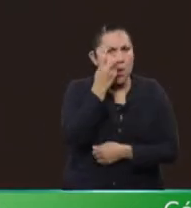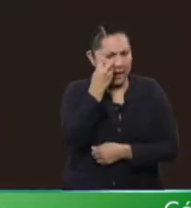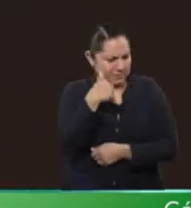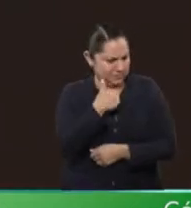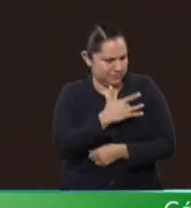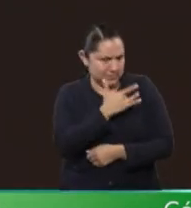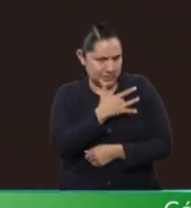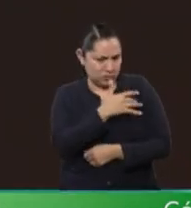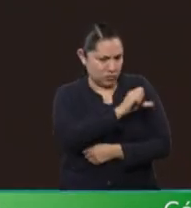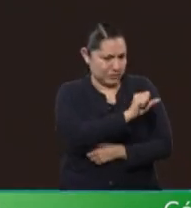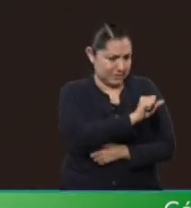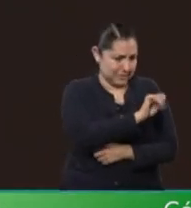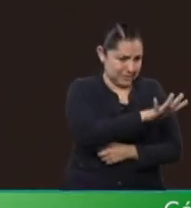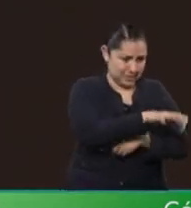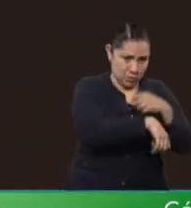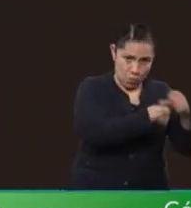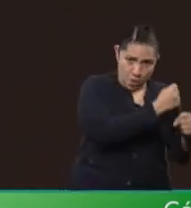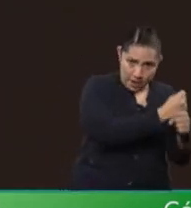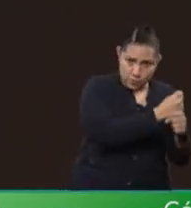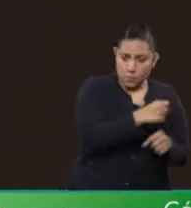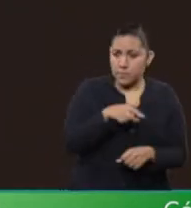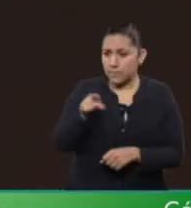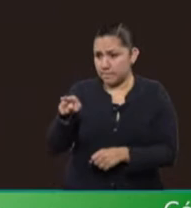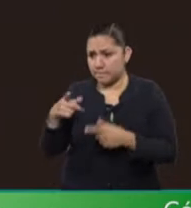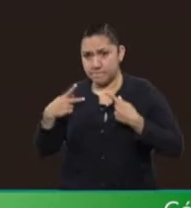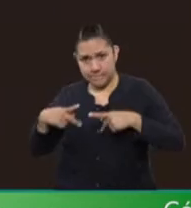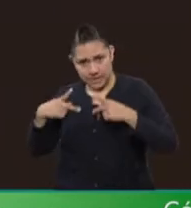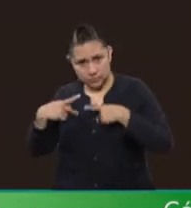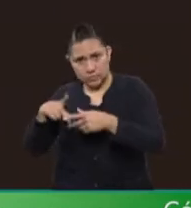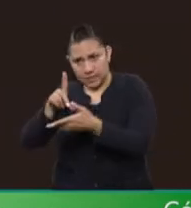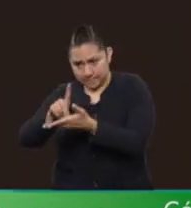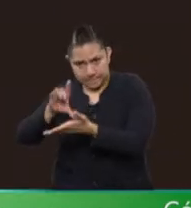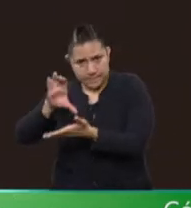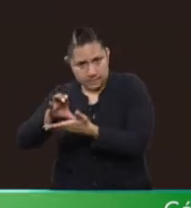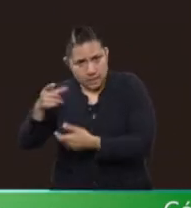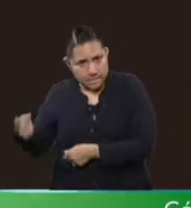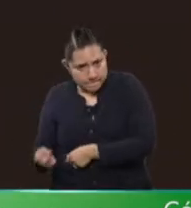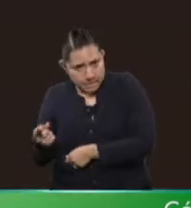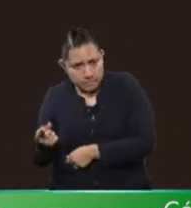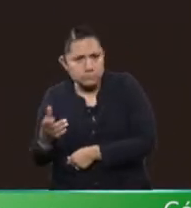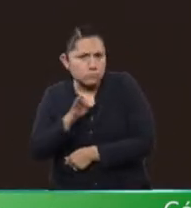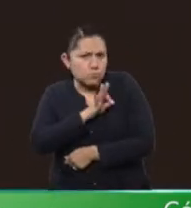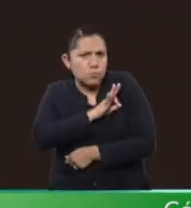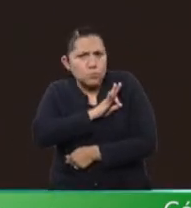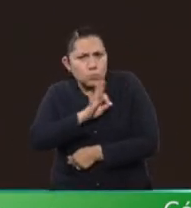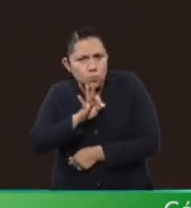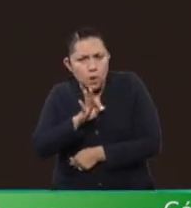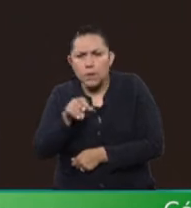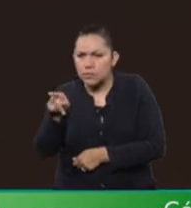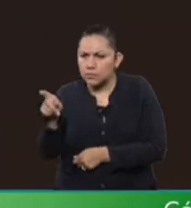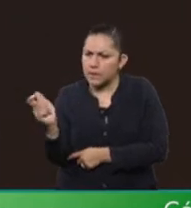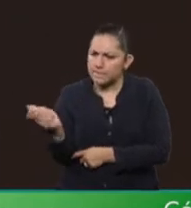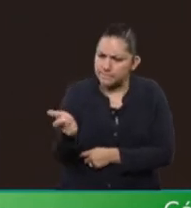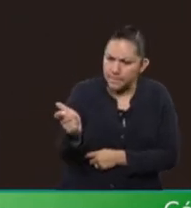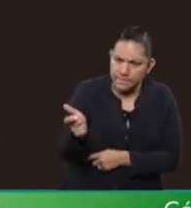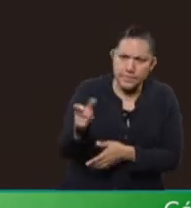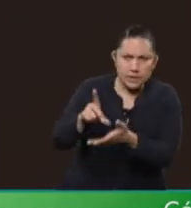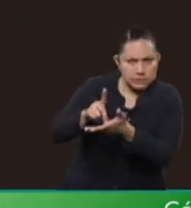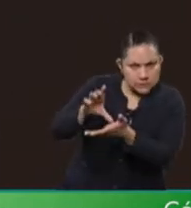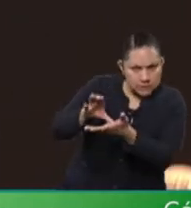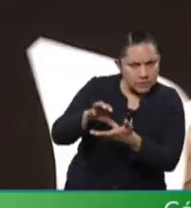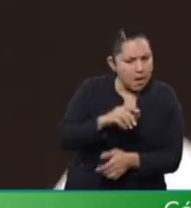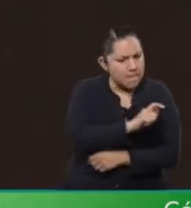compatible que la persona con discapacidad permanente pueda recibir el apoyo por discapacidad y el de